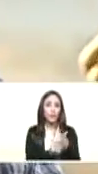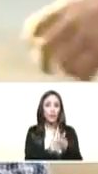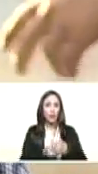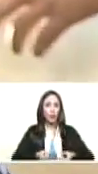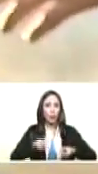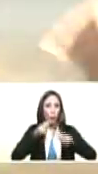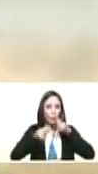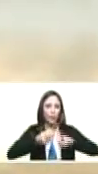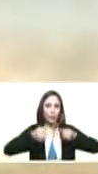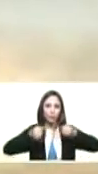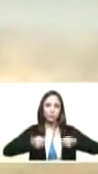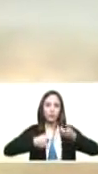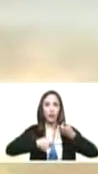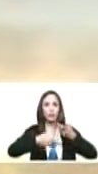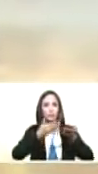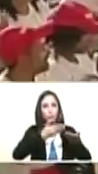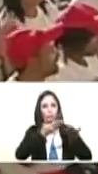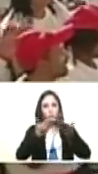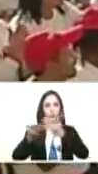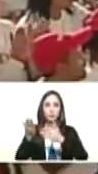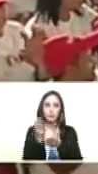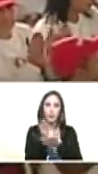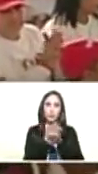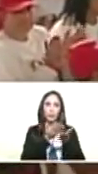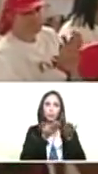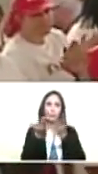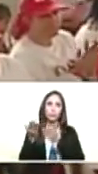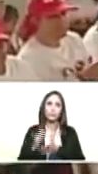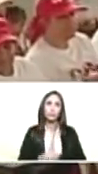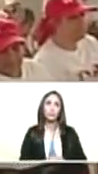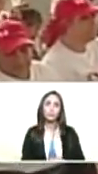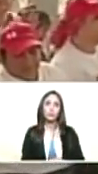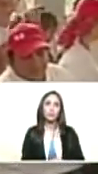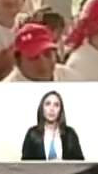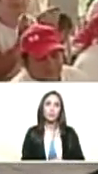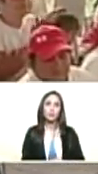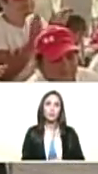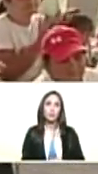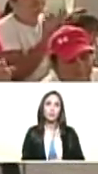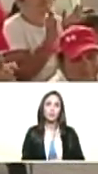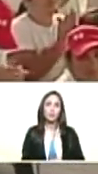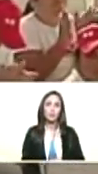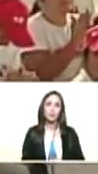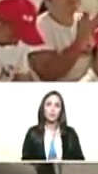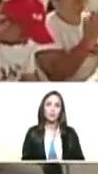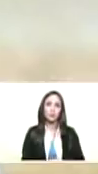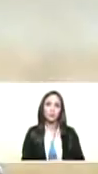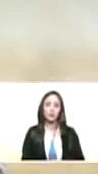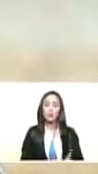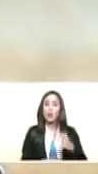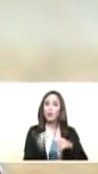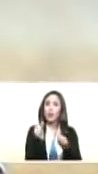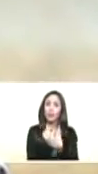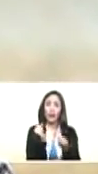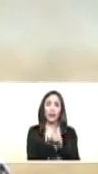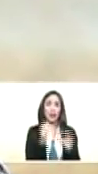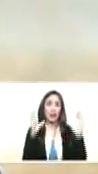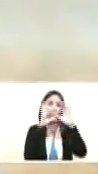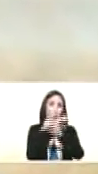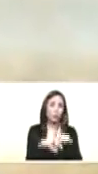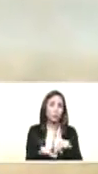tenemos. Felicitar por ese esfuerzo que se hace, donde se trabaja día y noche. Y también tenemos que